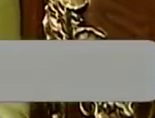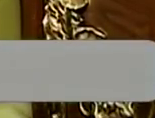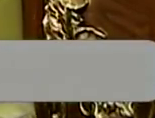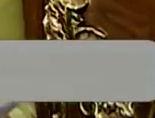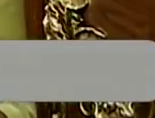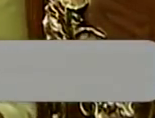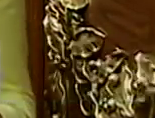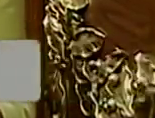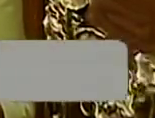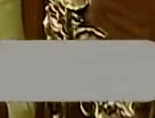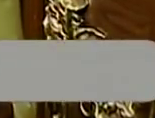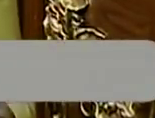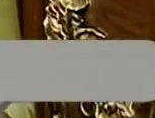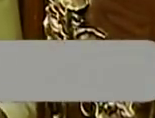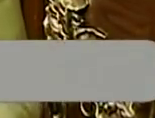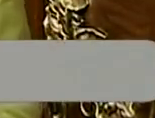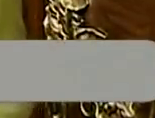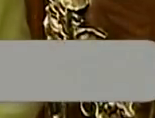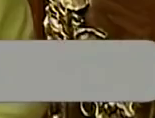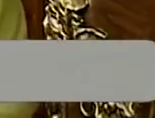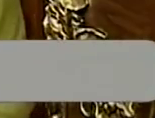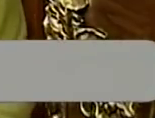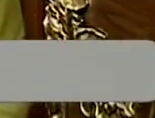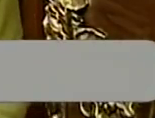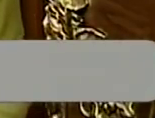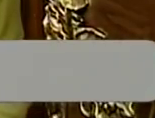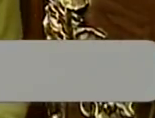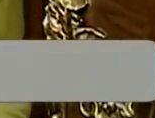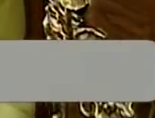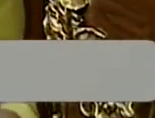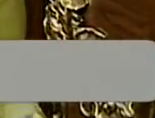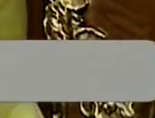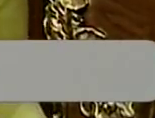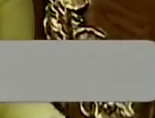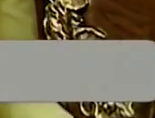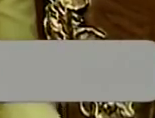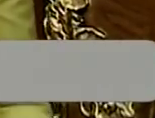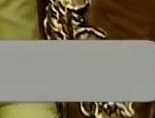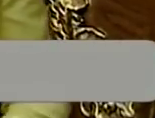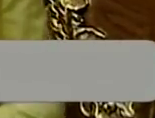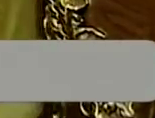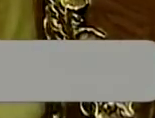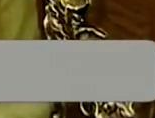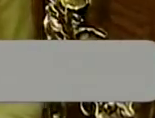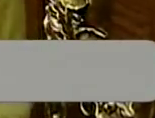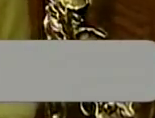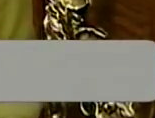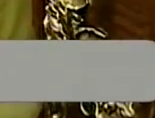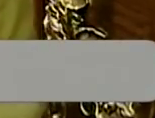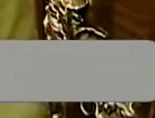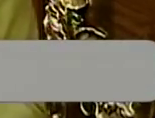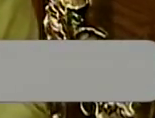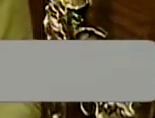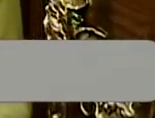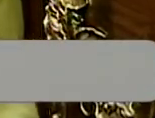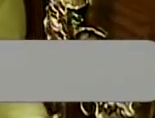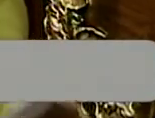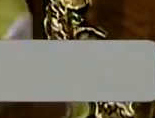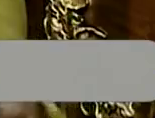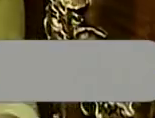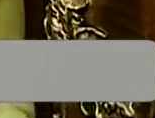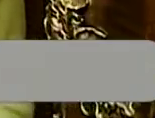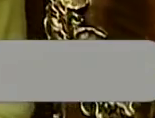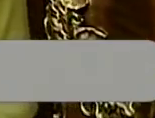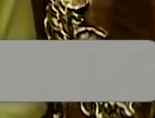de esta instancia, con la intervención de Noris Herrera, quien en nombre de las comunas aseguró que están respaldando esta iniciativa y que los comuneros y